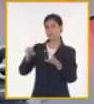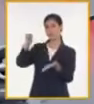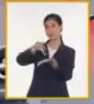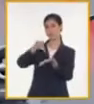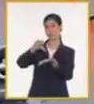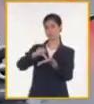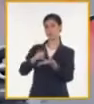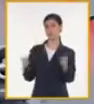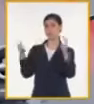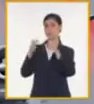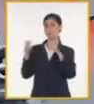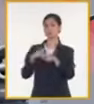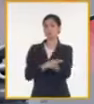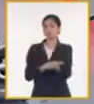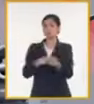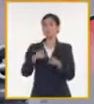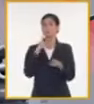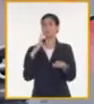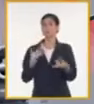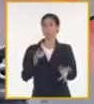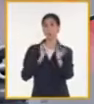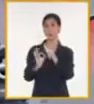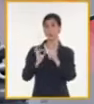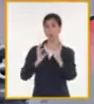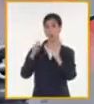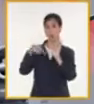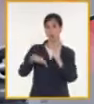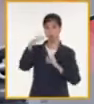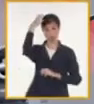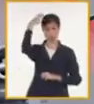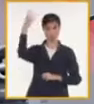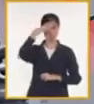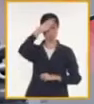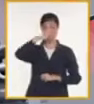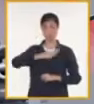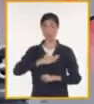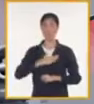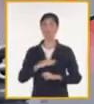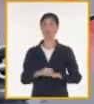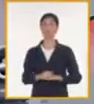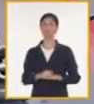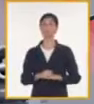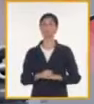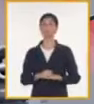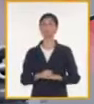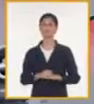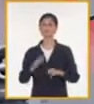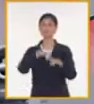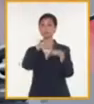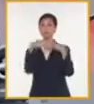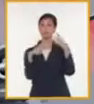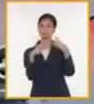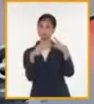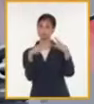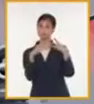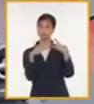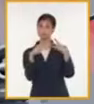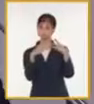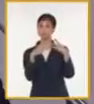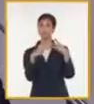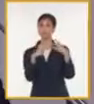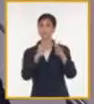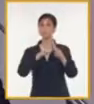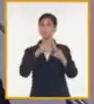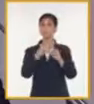históricas de la seguridad del estado y también pues esta tarde se incorpora en nuestro espacio el compañero Michel